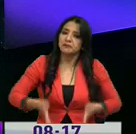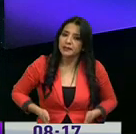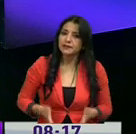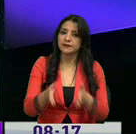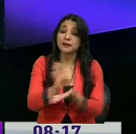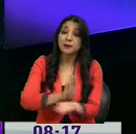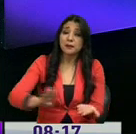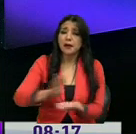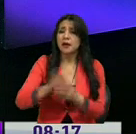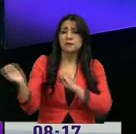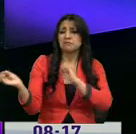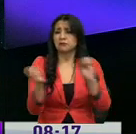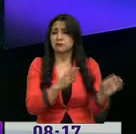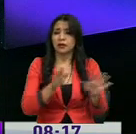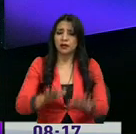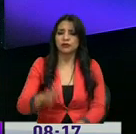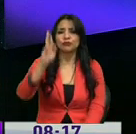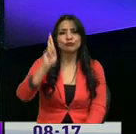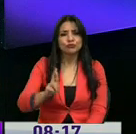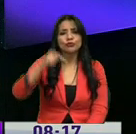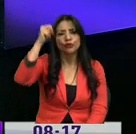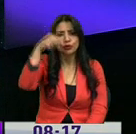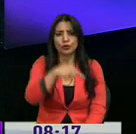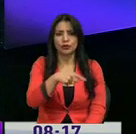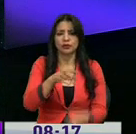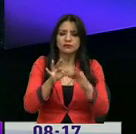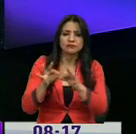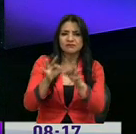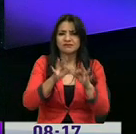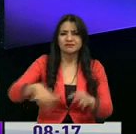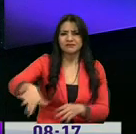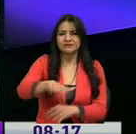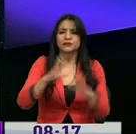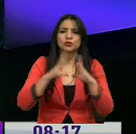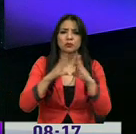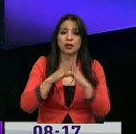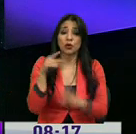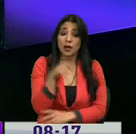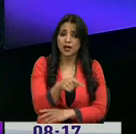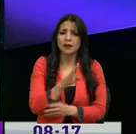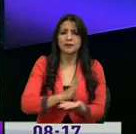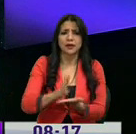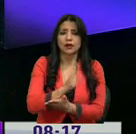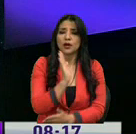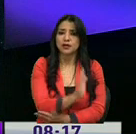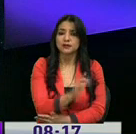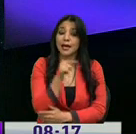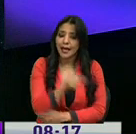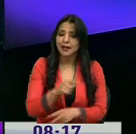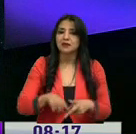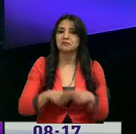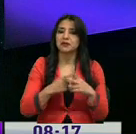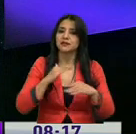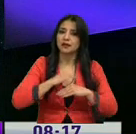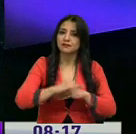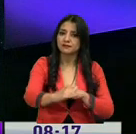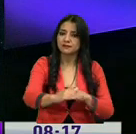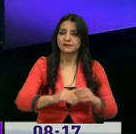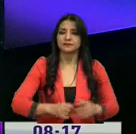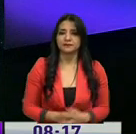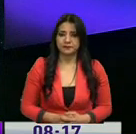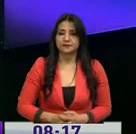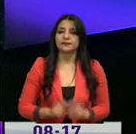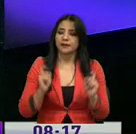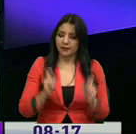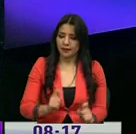Estos barrios olvidados en el sur, en el norte, en Los Chillos, en Tumbaco, donde hay barrios de este tipo. Por ahí hay que comenzar. Se